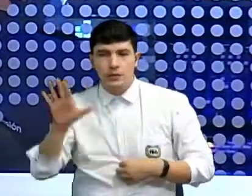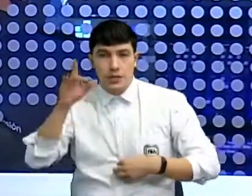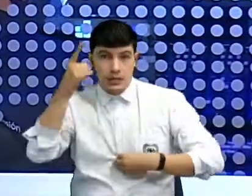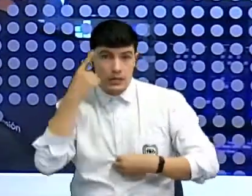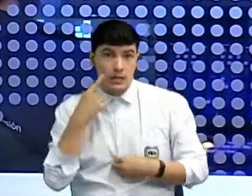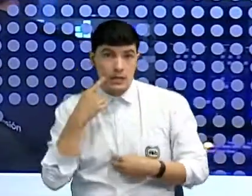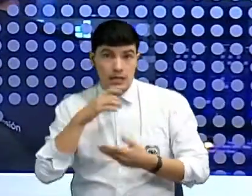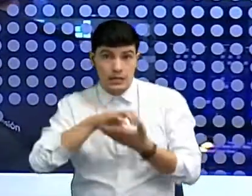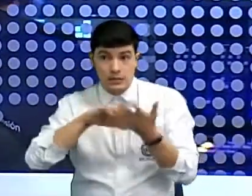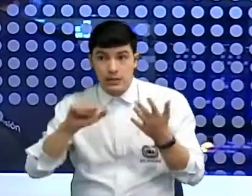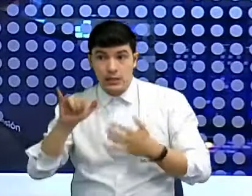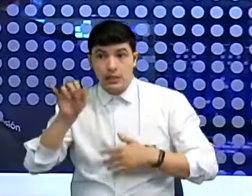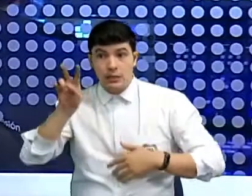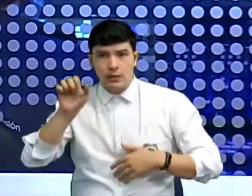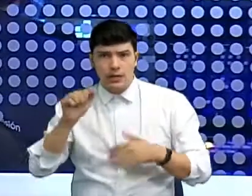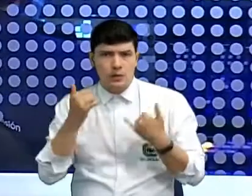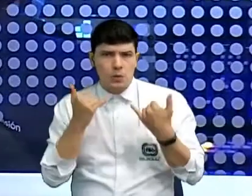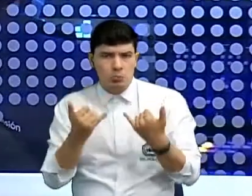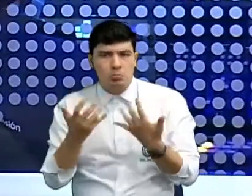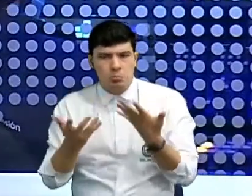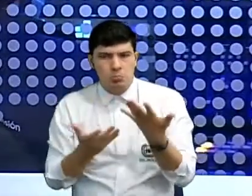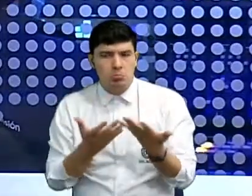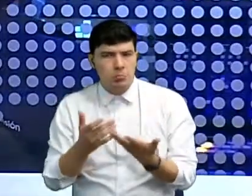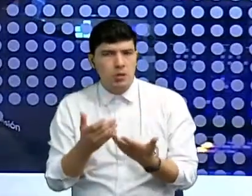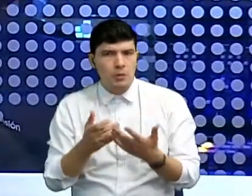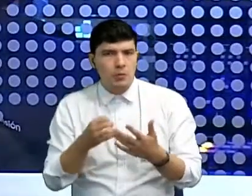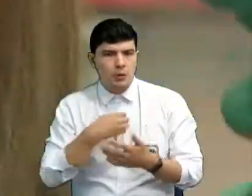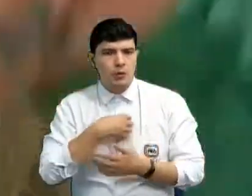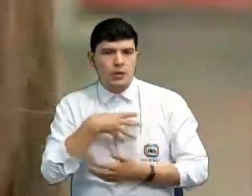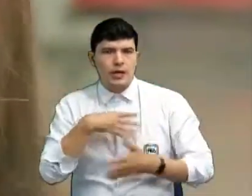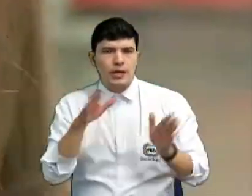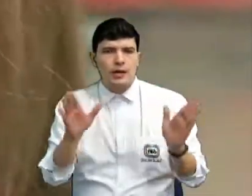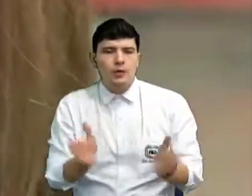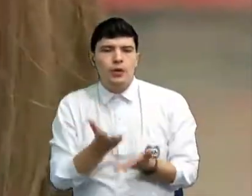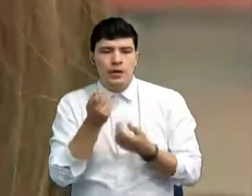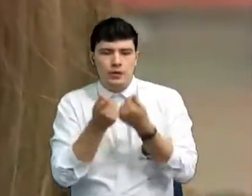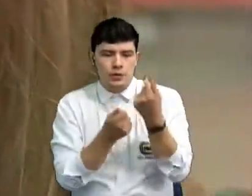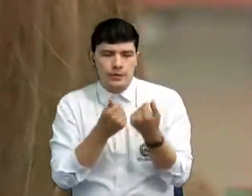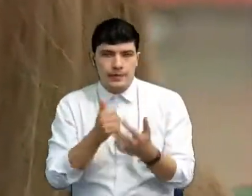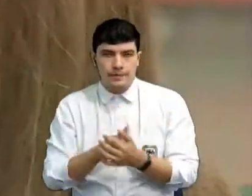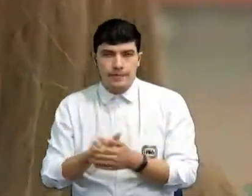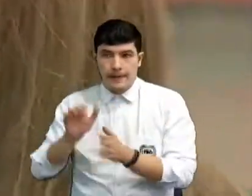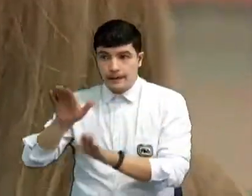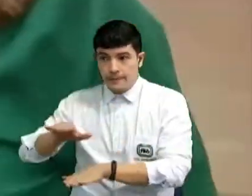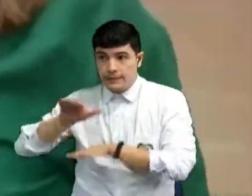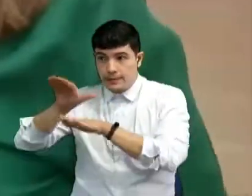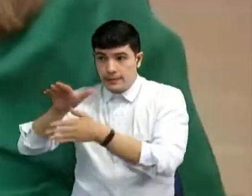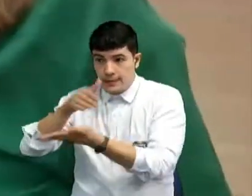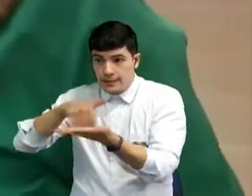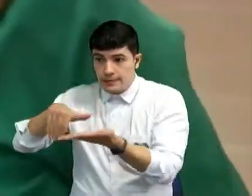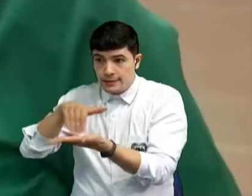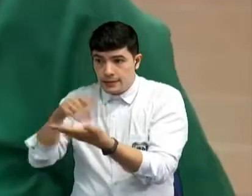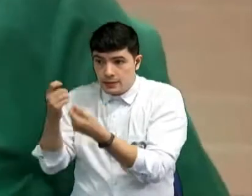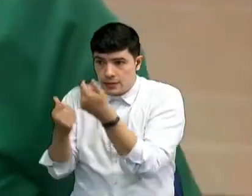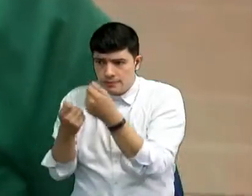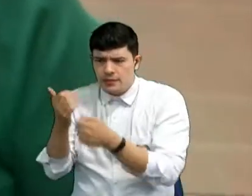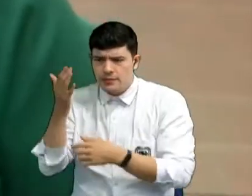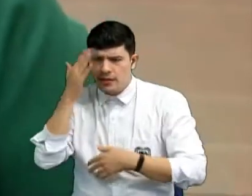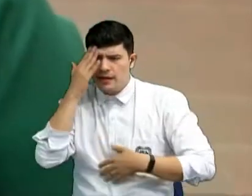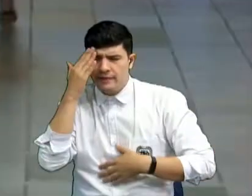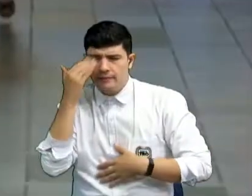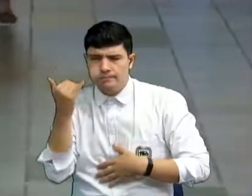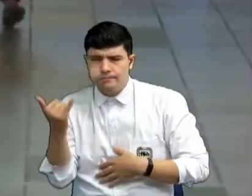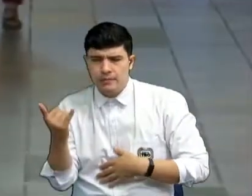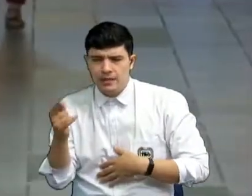IVA la posibilidad de reactivar su economía. Aunque los representantes de los centros comerciales en la ciudad saben que la